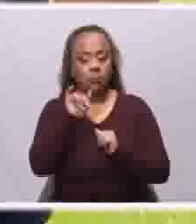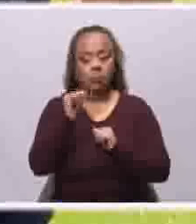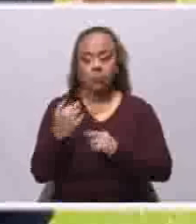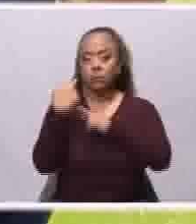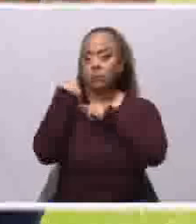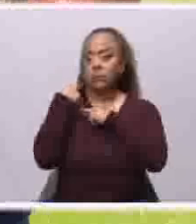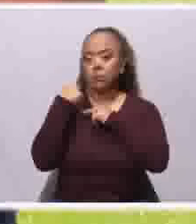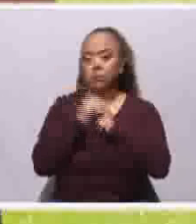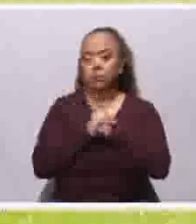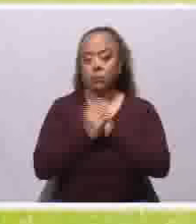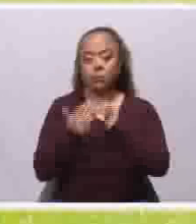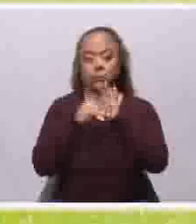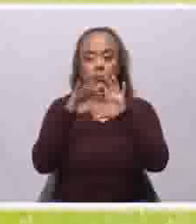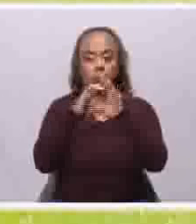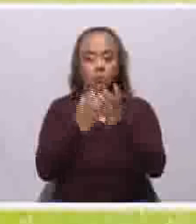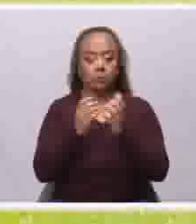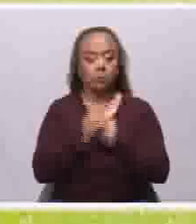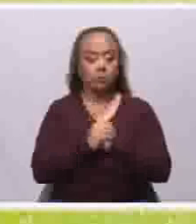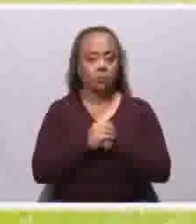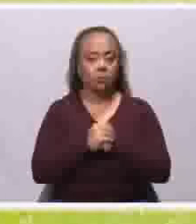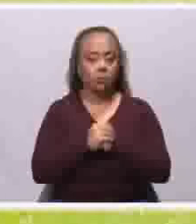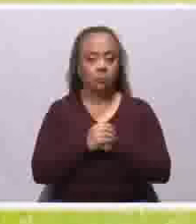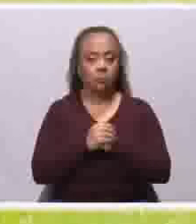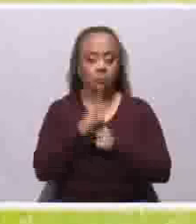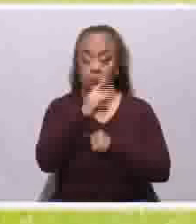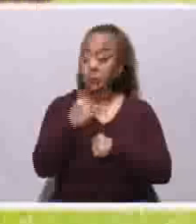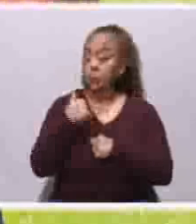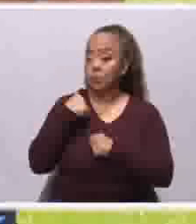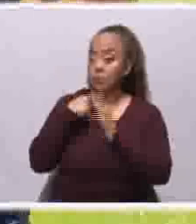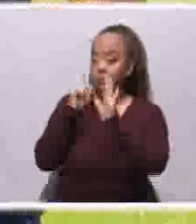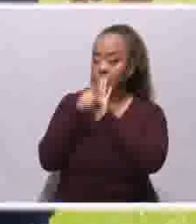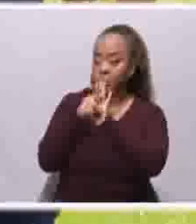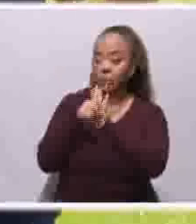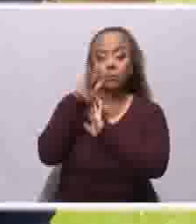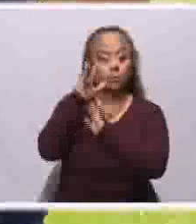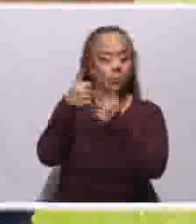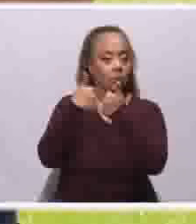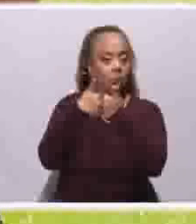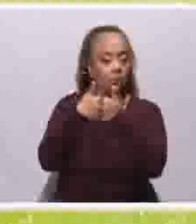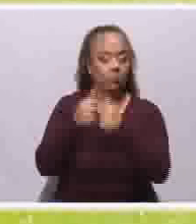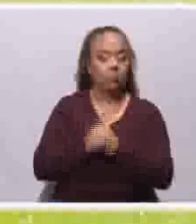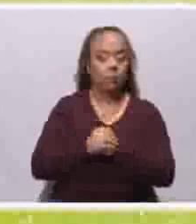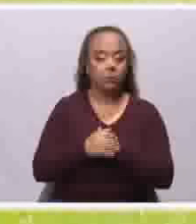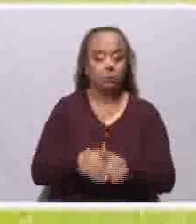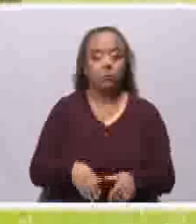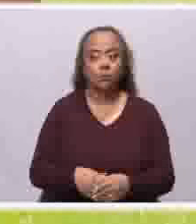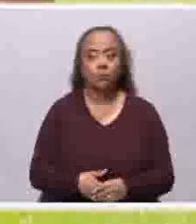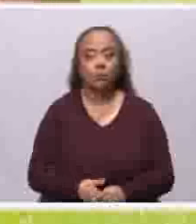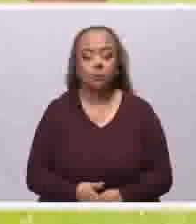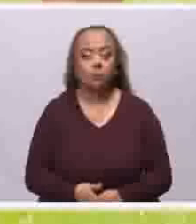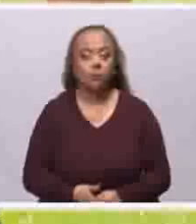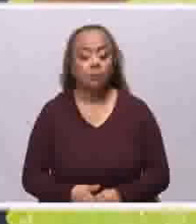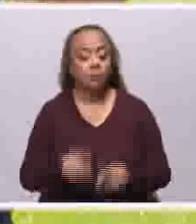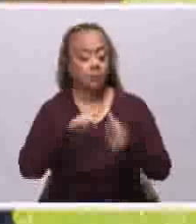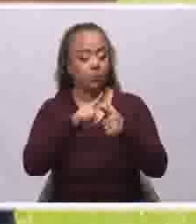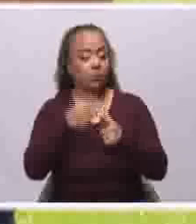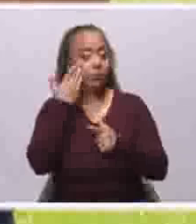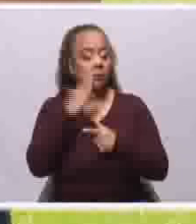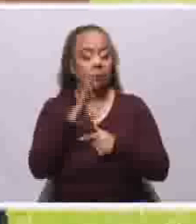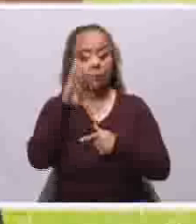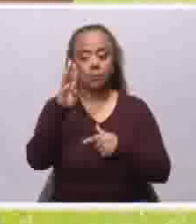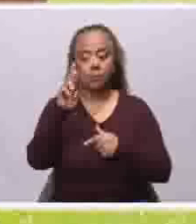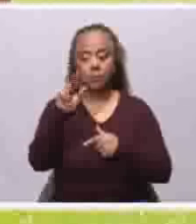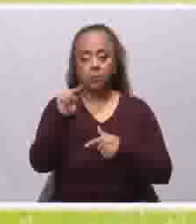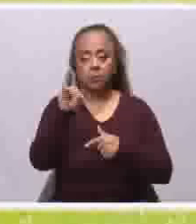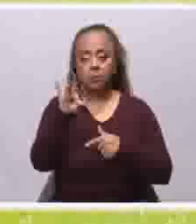de de tomar la pelota y tratar de trasladarla y ha tenido minutos en los tres partidos Entonces yo creo que la estadística de Brandon sí hay que